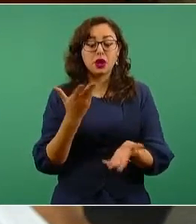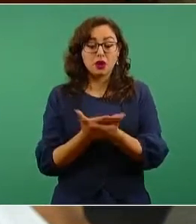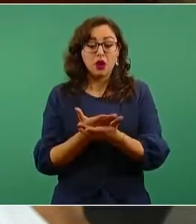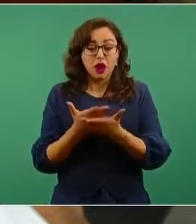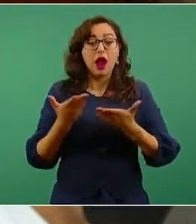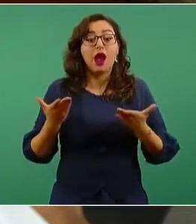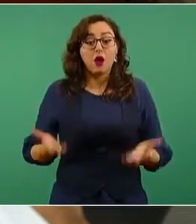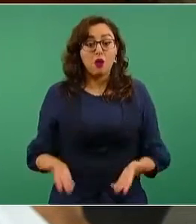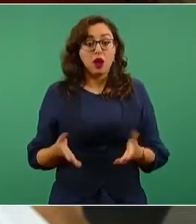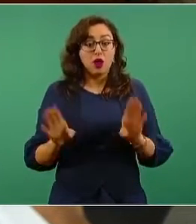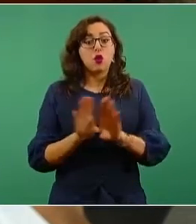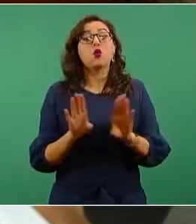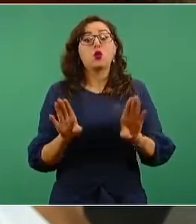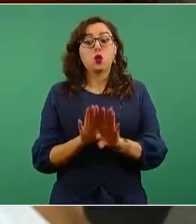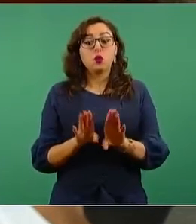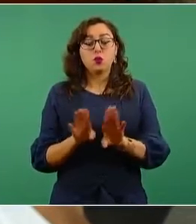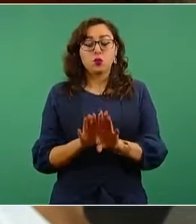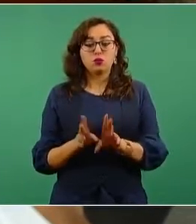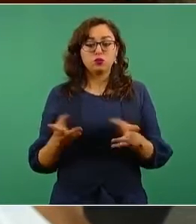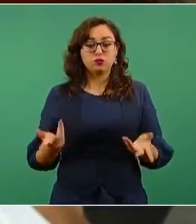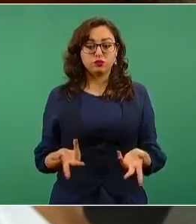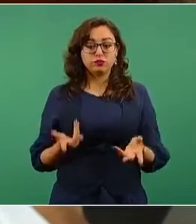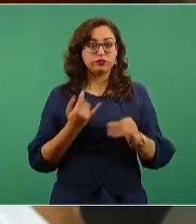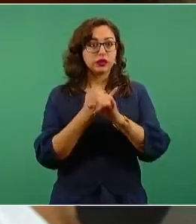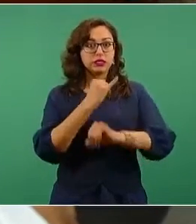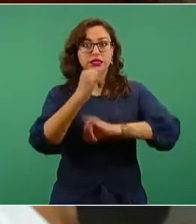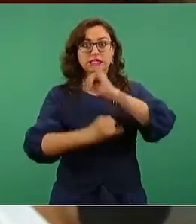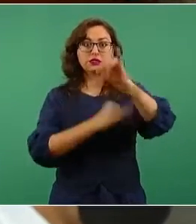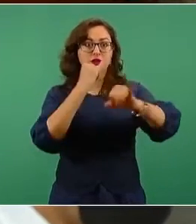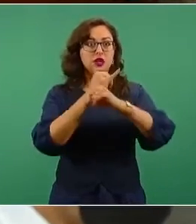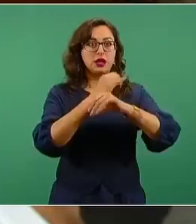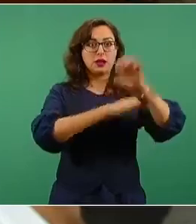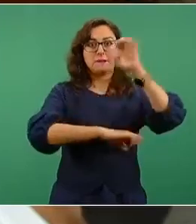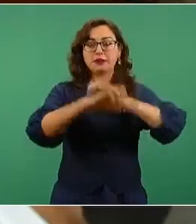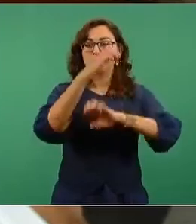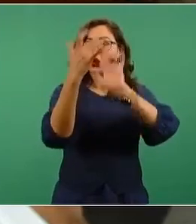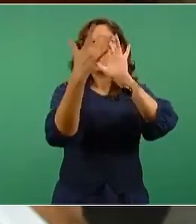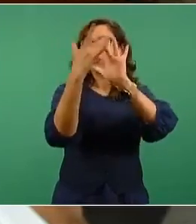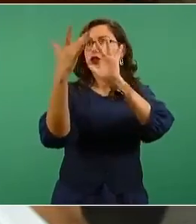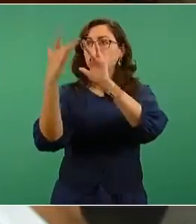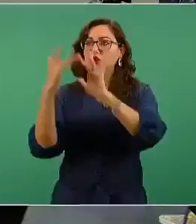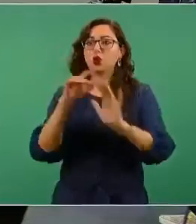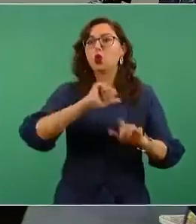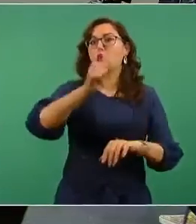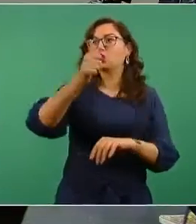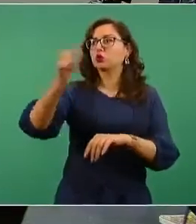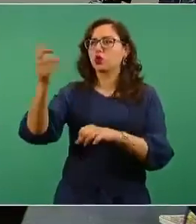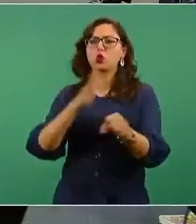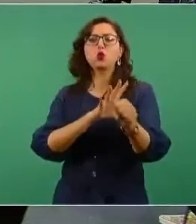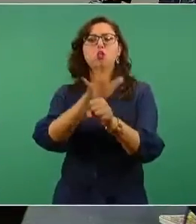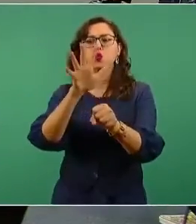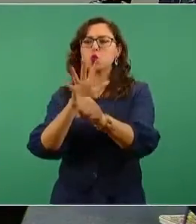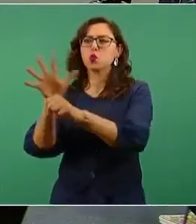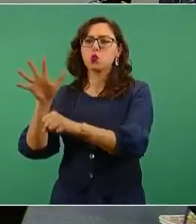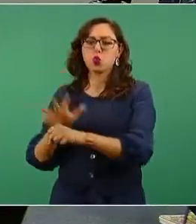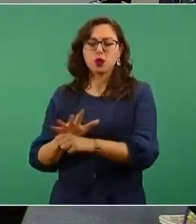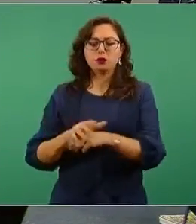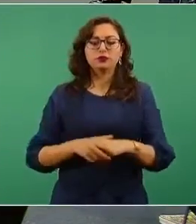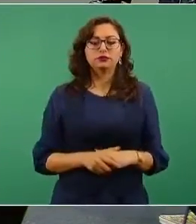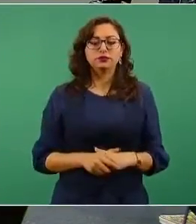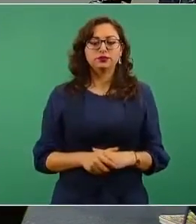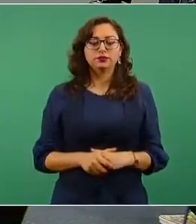PMI con entidades de carácter internacional? ¿Con quiénes tiene relaciones comerciales? Bueno, por norma,